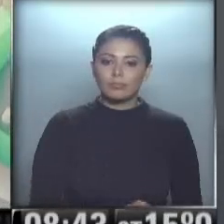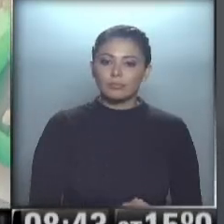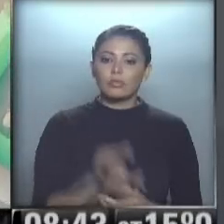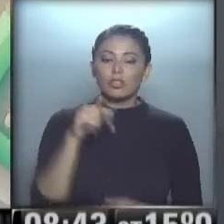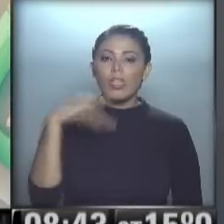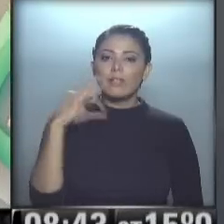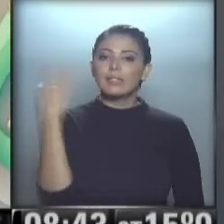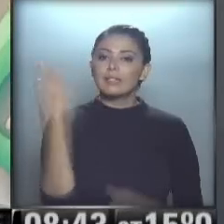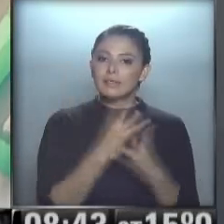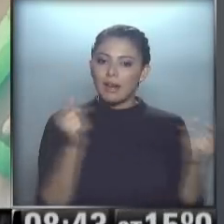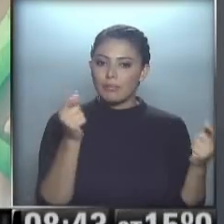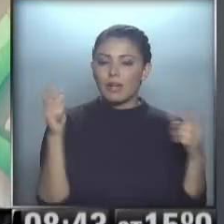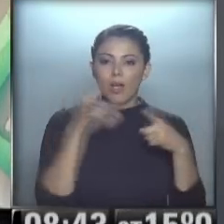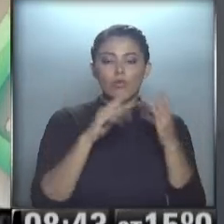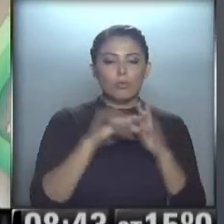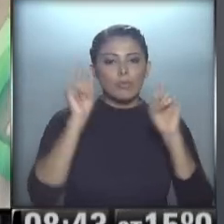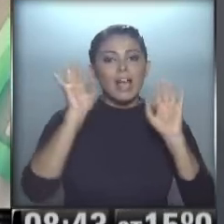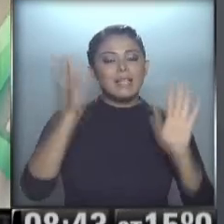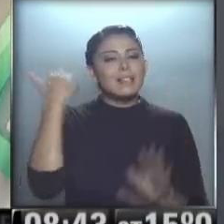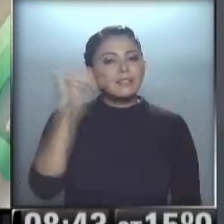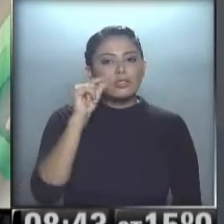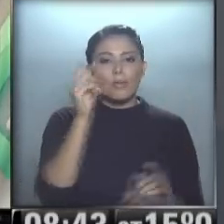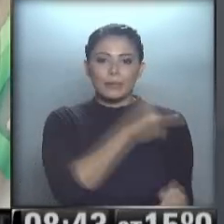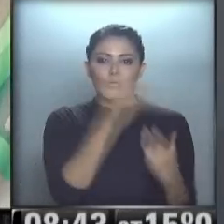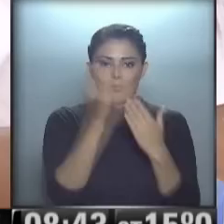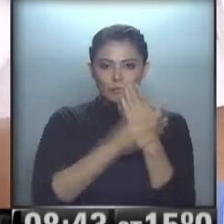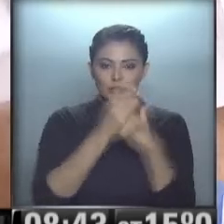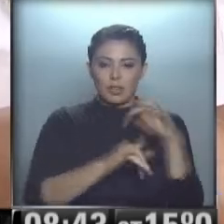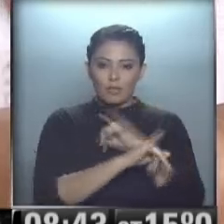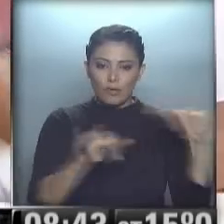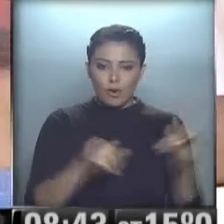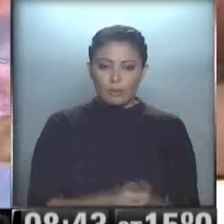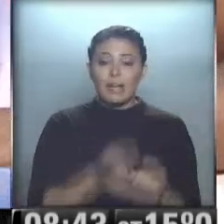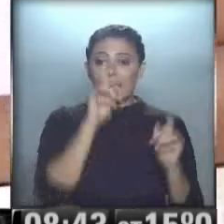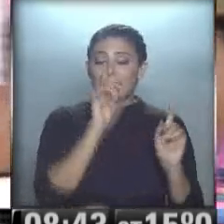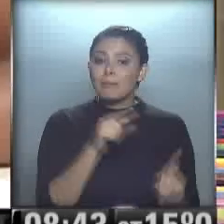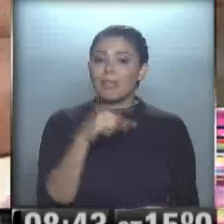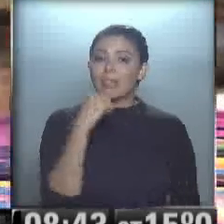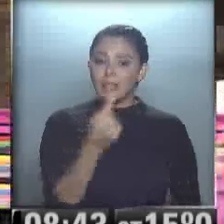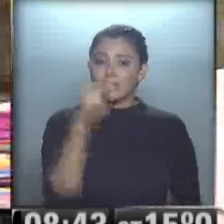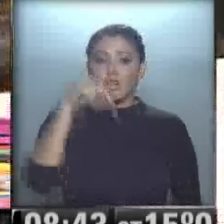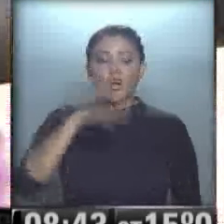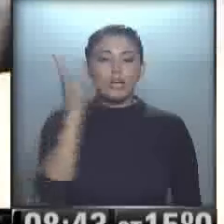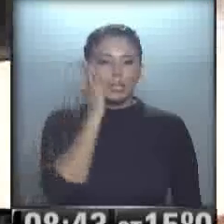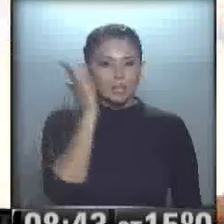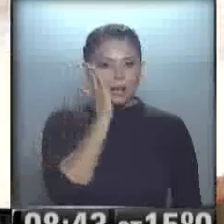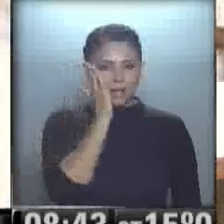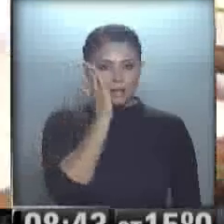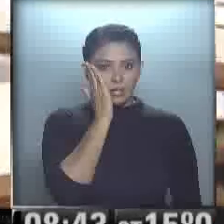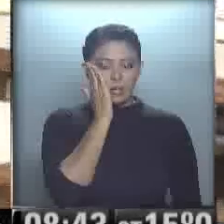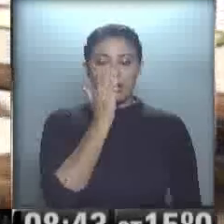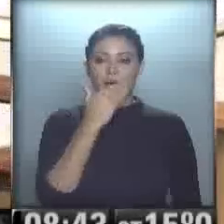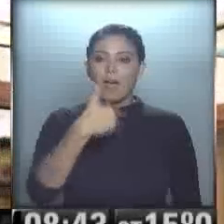hoy debe finalizar la paritaria docente afirmaba hace minutos el ministro Jorge capitanich quien también aseguró que esta tarde se les va a